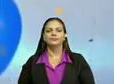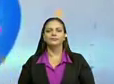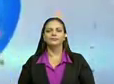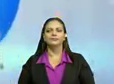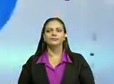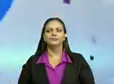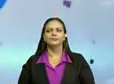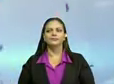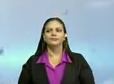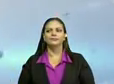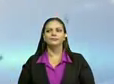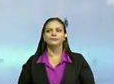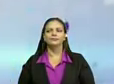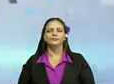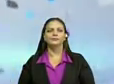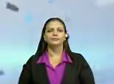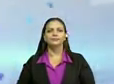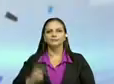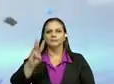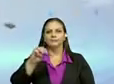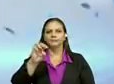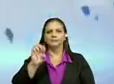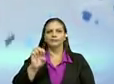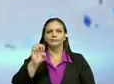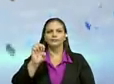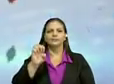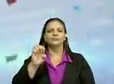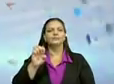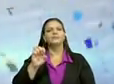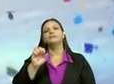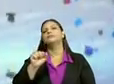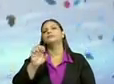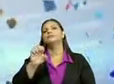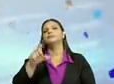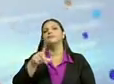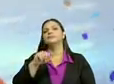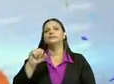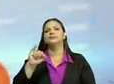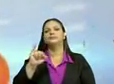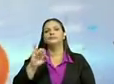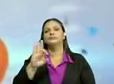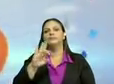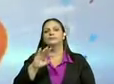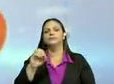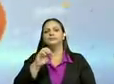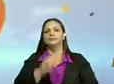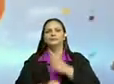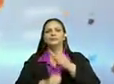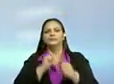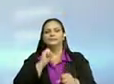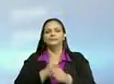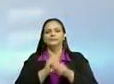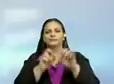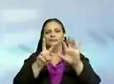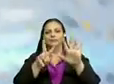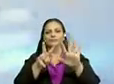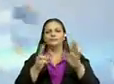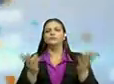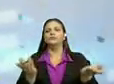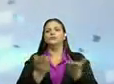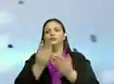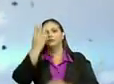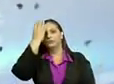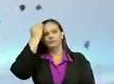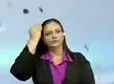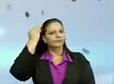Maelito Montes de Oca. 7 añitos desde Río Bamba. Una tierra linda, Río Bamba. Preciosa Río